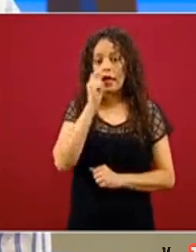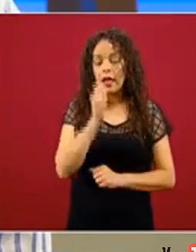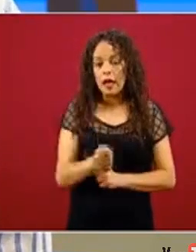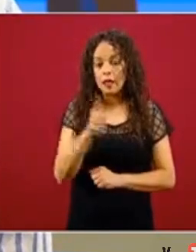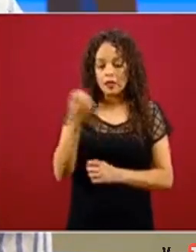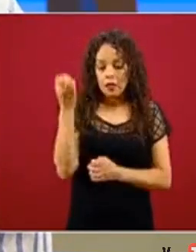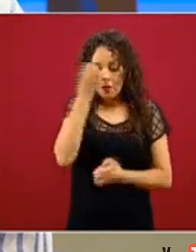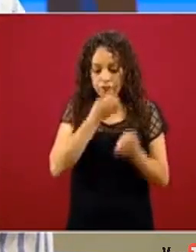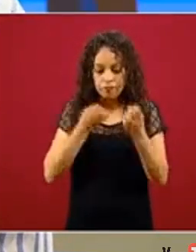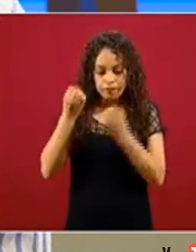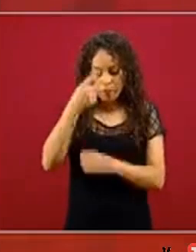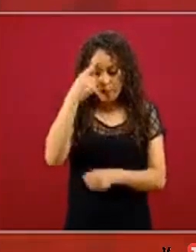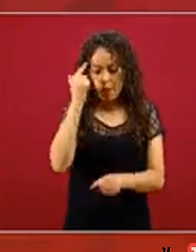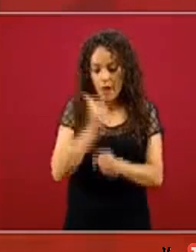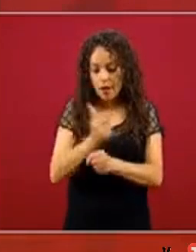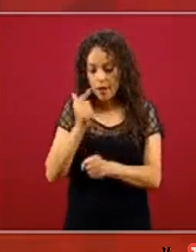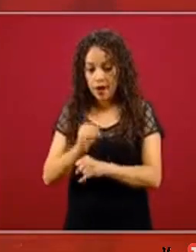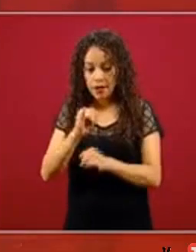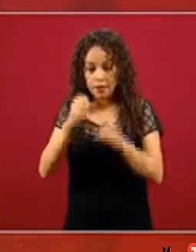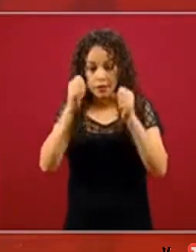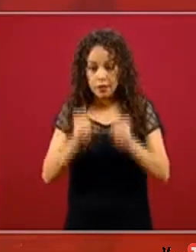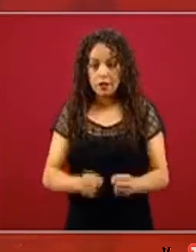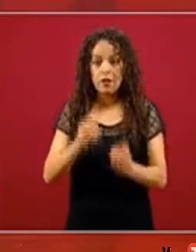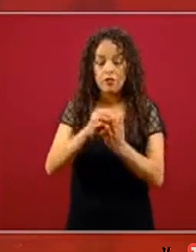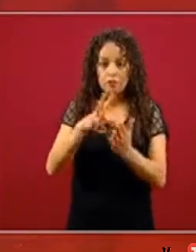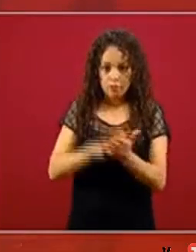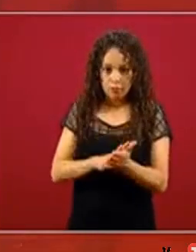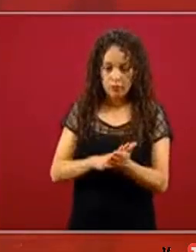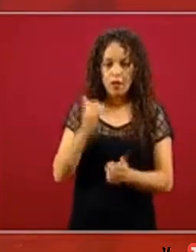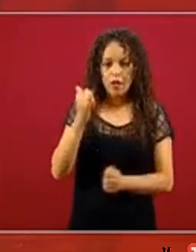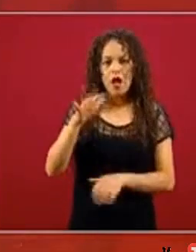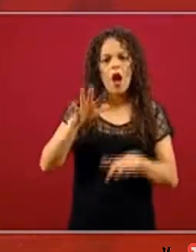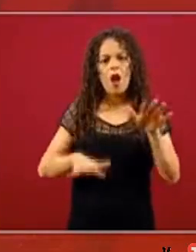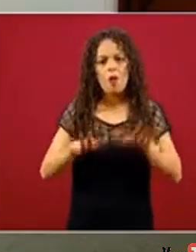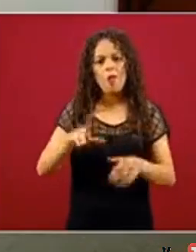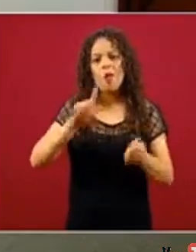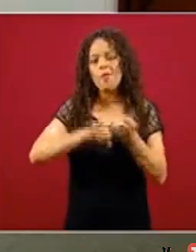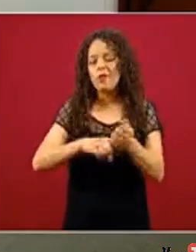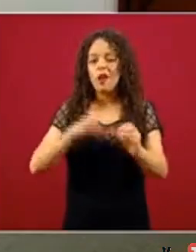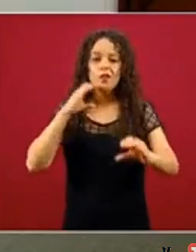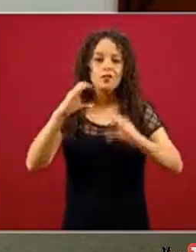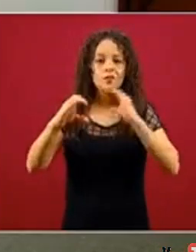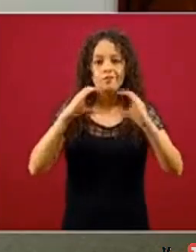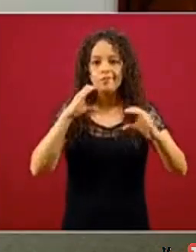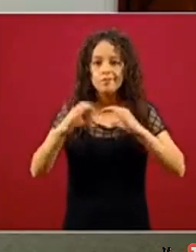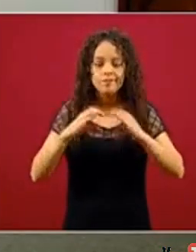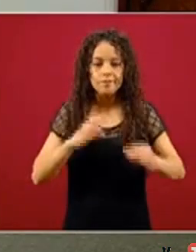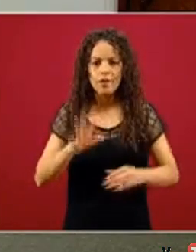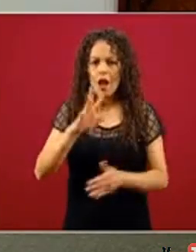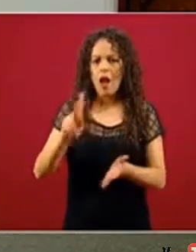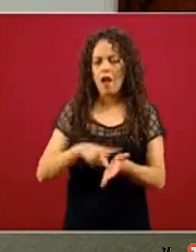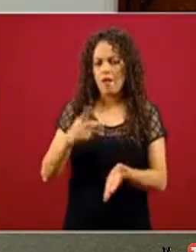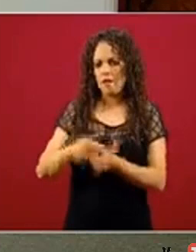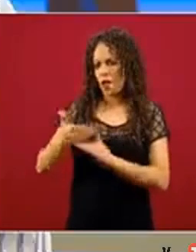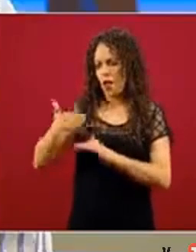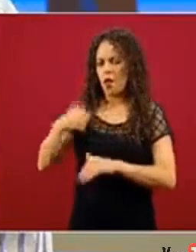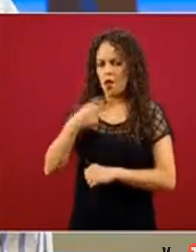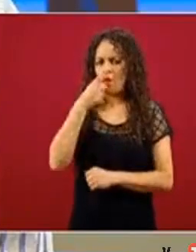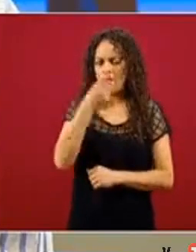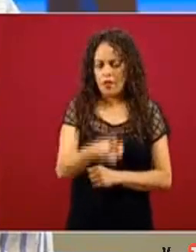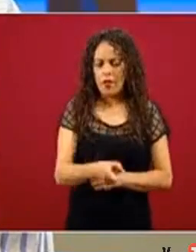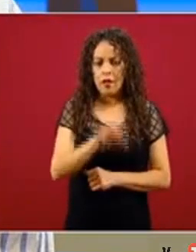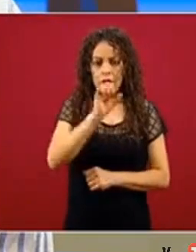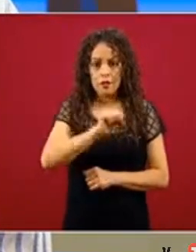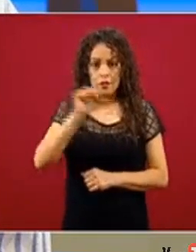otras veces es simplemente la comunicación. Hemos platicado varias veces, la Secretaría de Salud